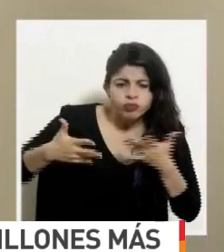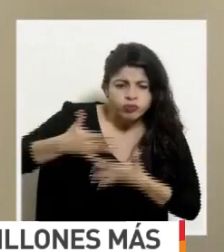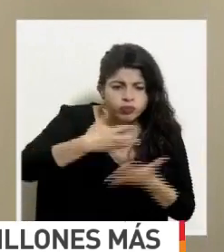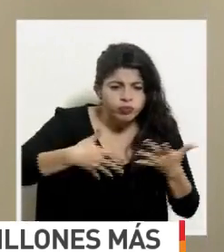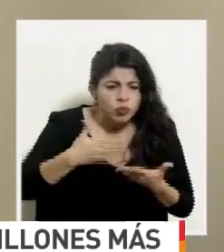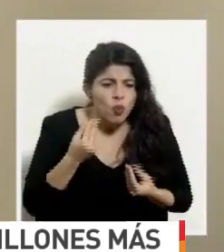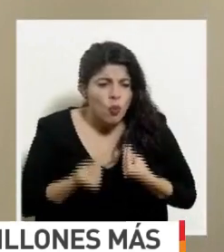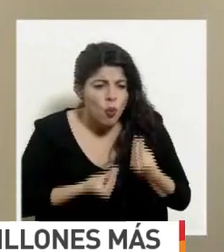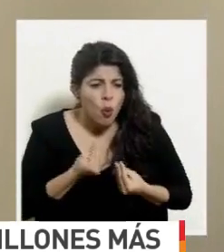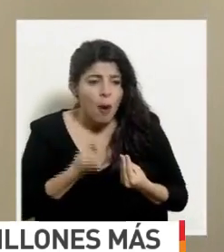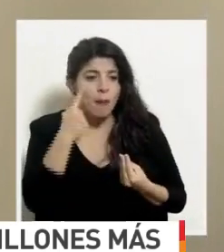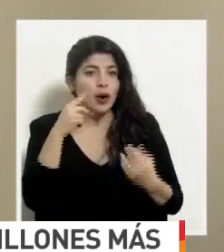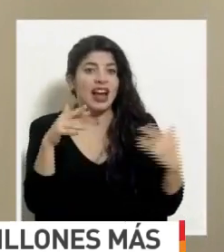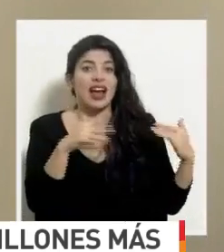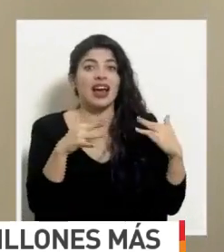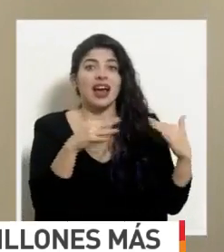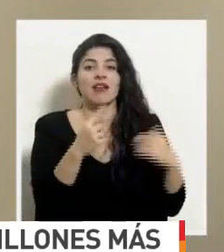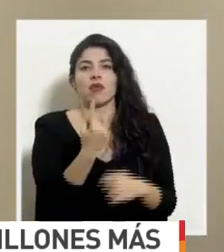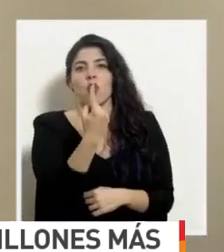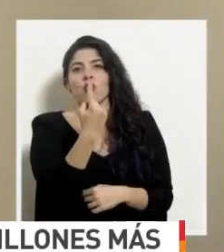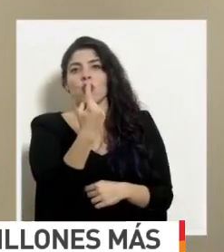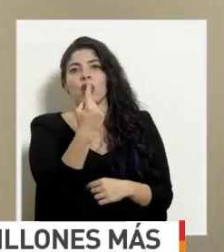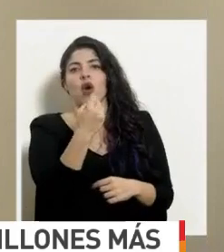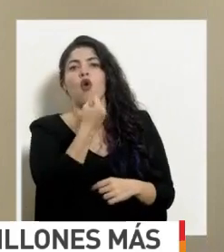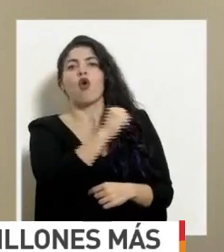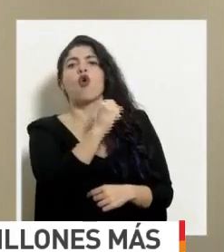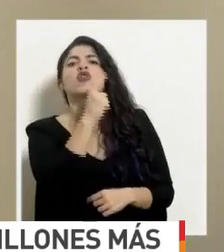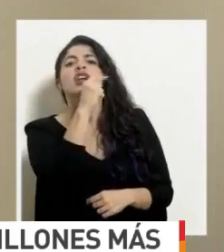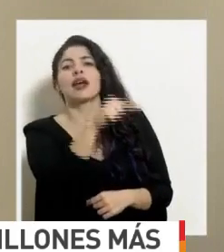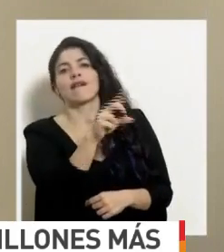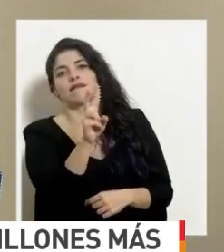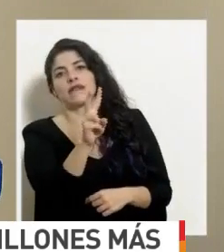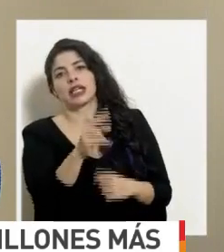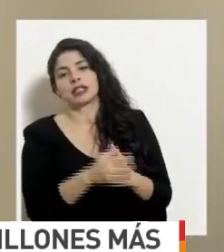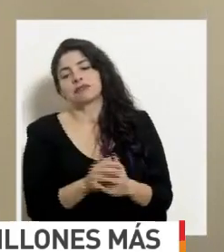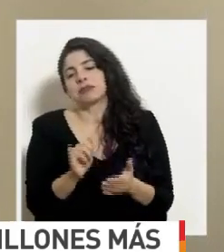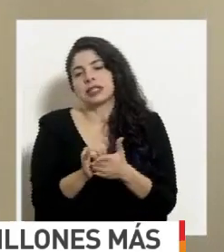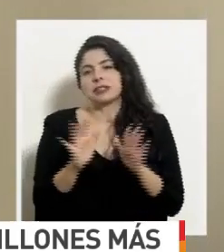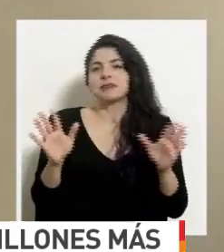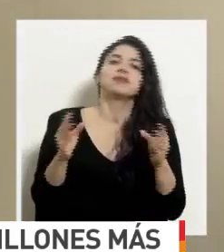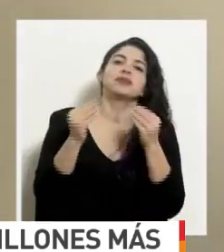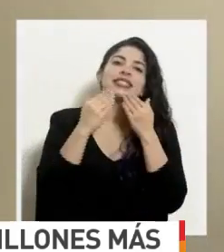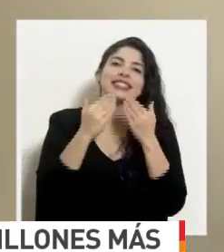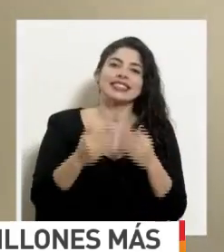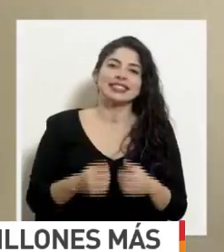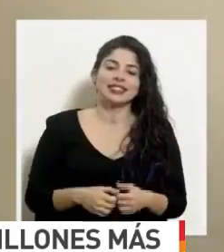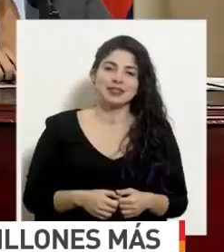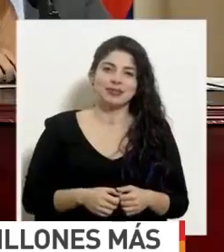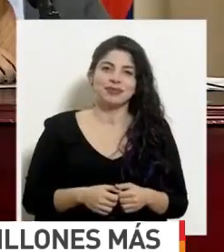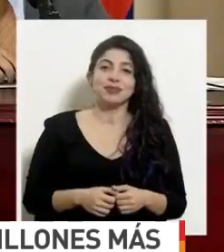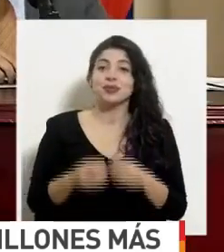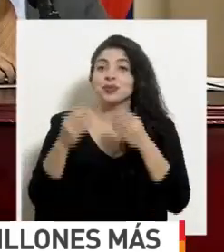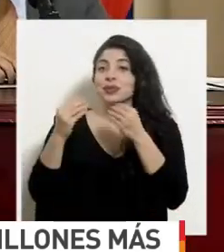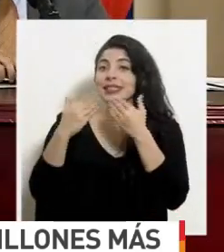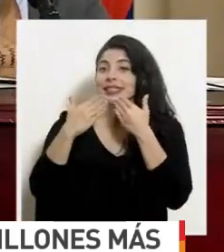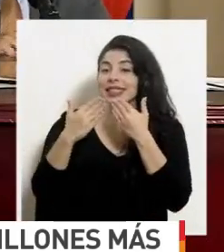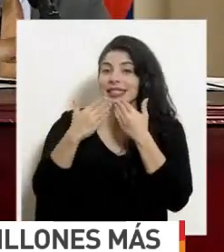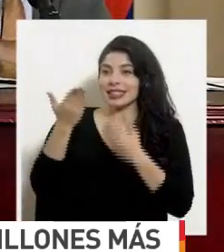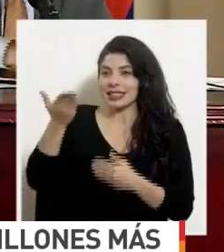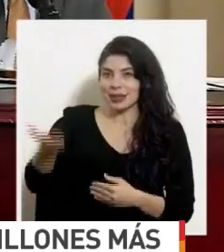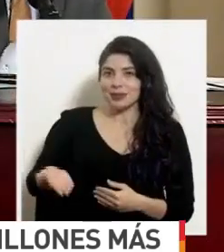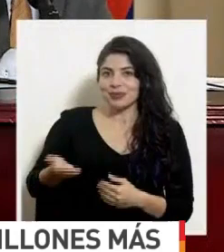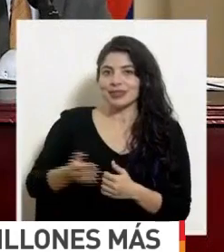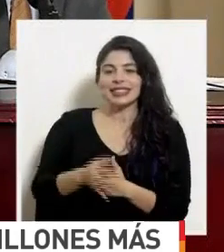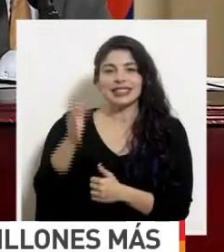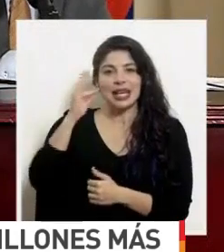don Alex, la guerra es uno y es contra el virus. Eso sería, don Alex. Muchísimas gracias. Muchísimas gracias a